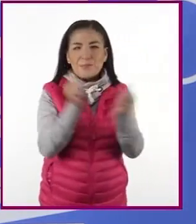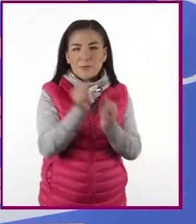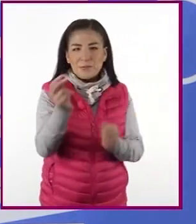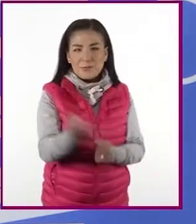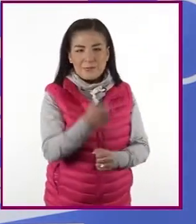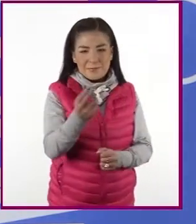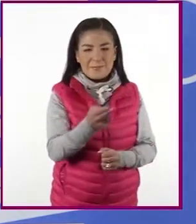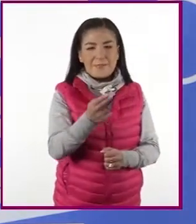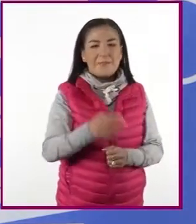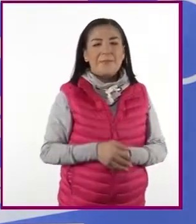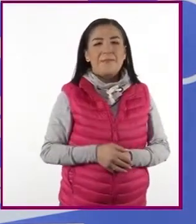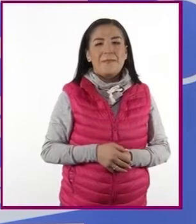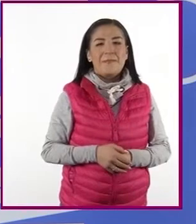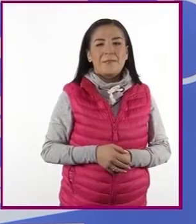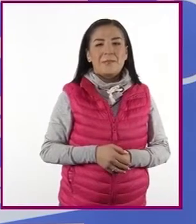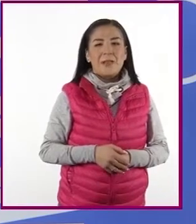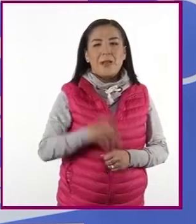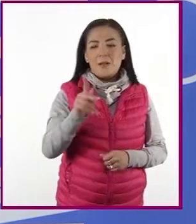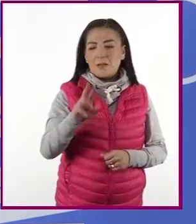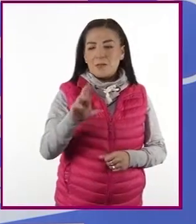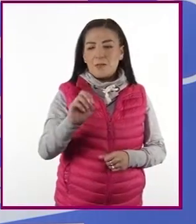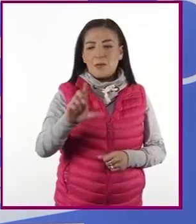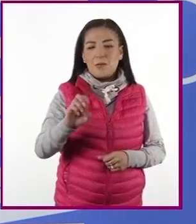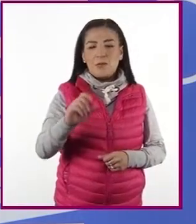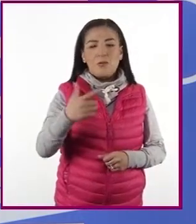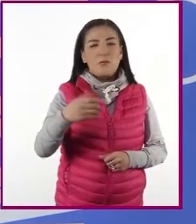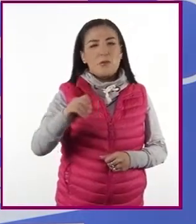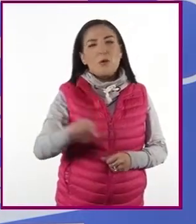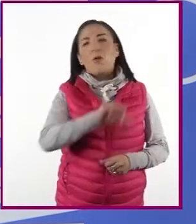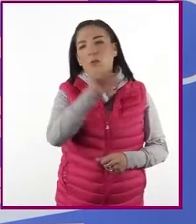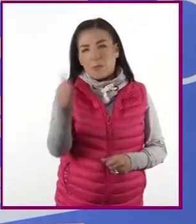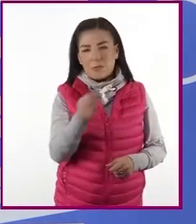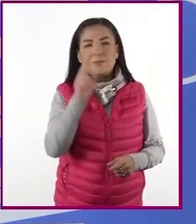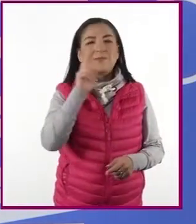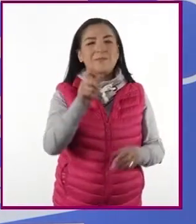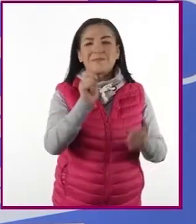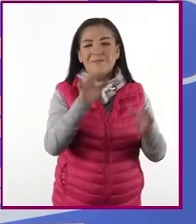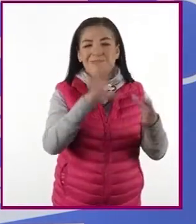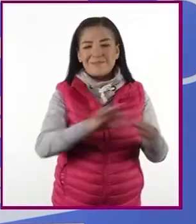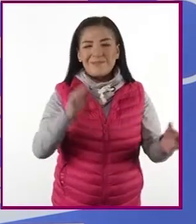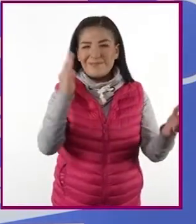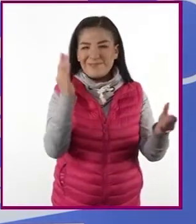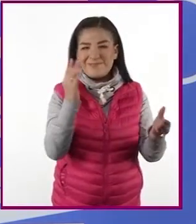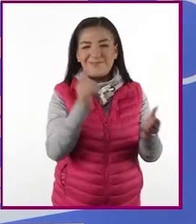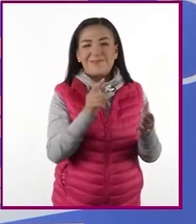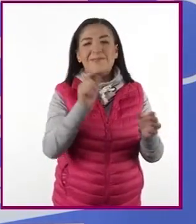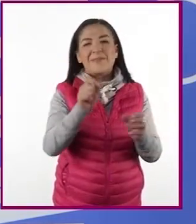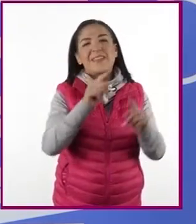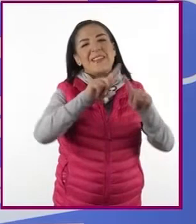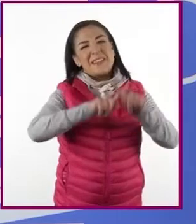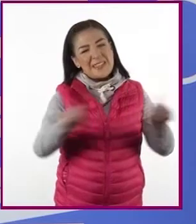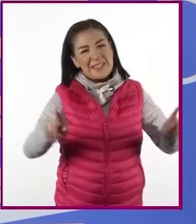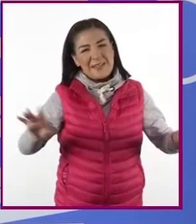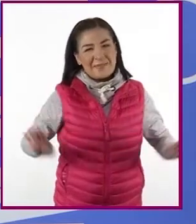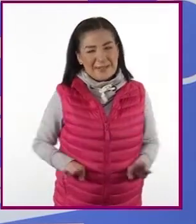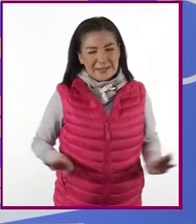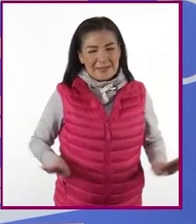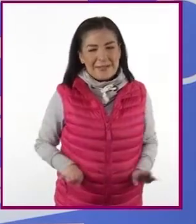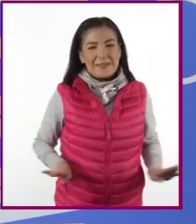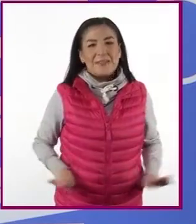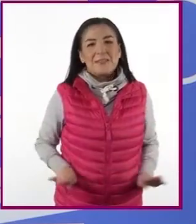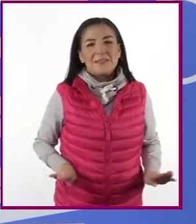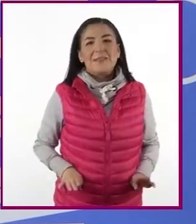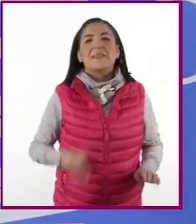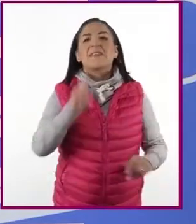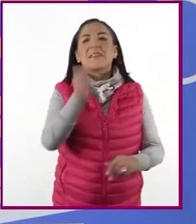una antología más, con características un poco diferentes por el género al que pertenecen